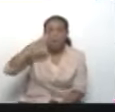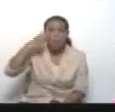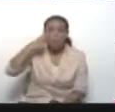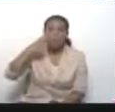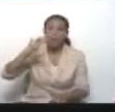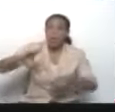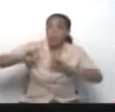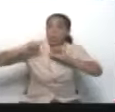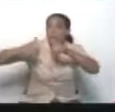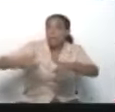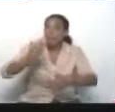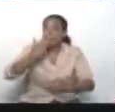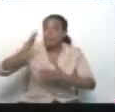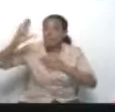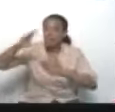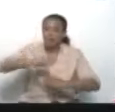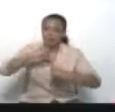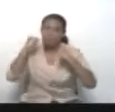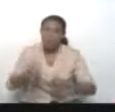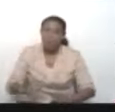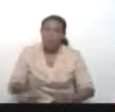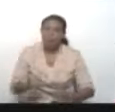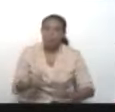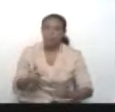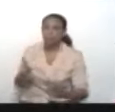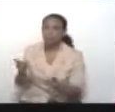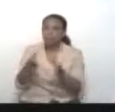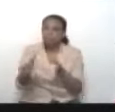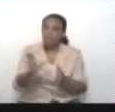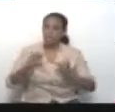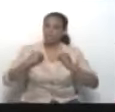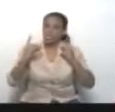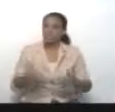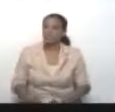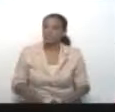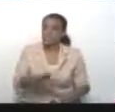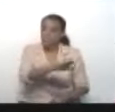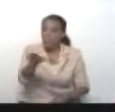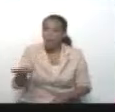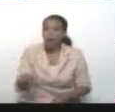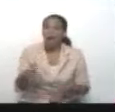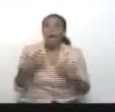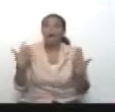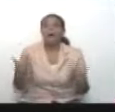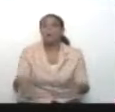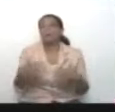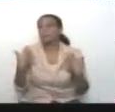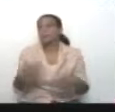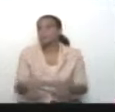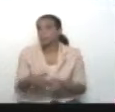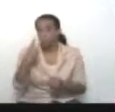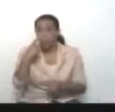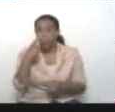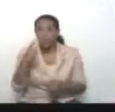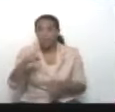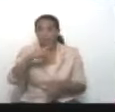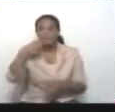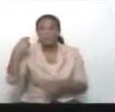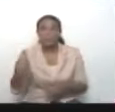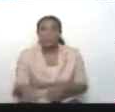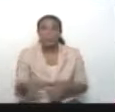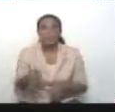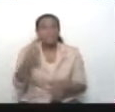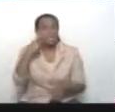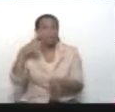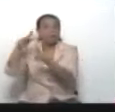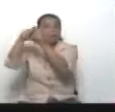Luego, cuando entonces Hitler voltea y se va por ellos, entonces se da lo que se dio. Y es la Unión Soviética